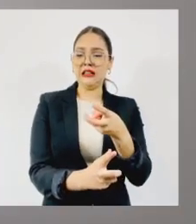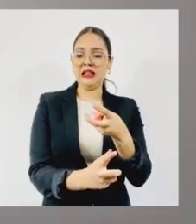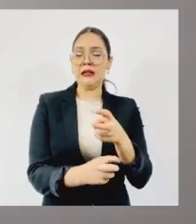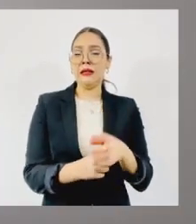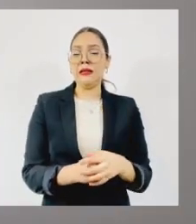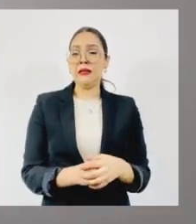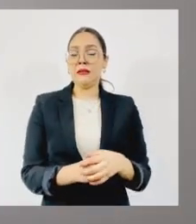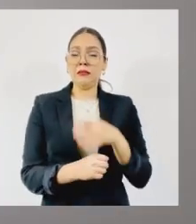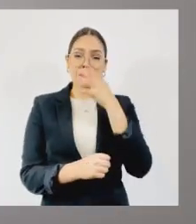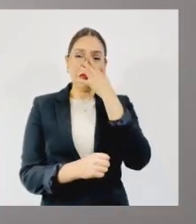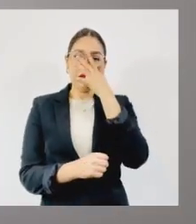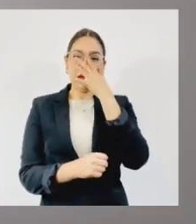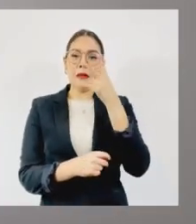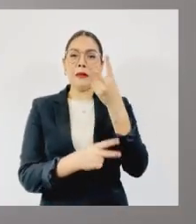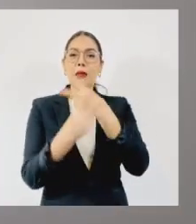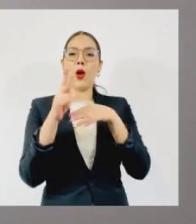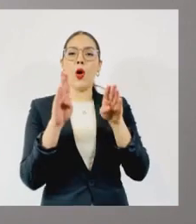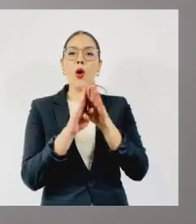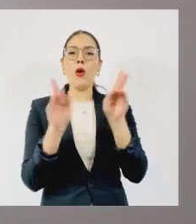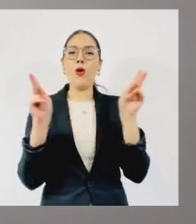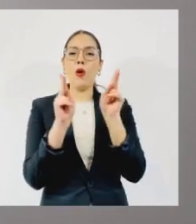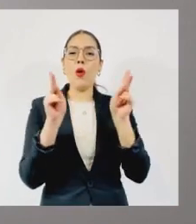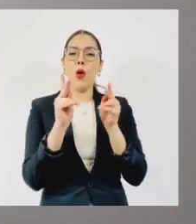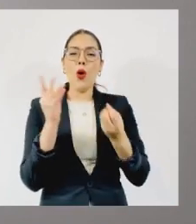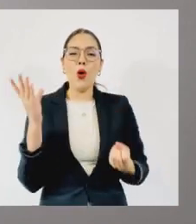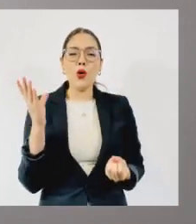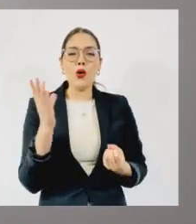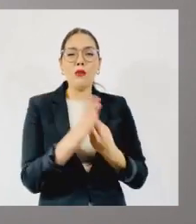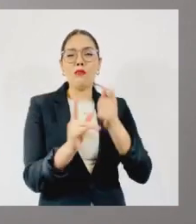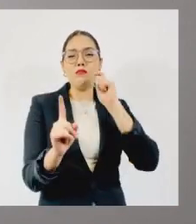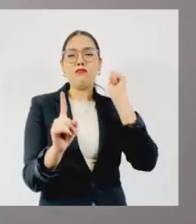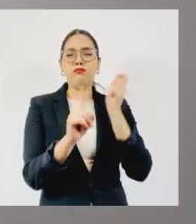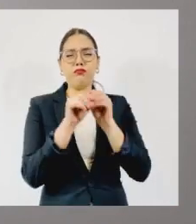Y salieron las avispas